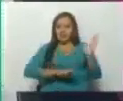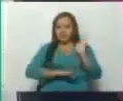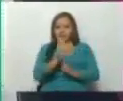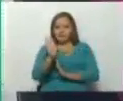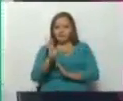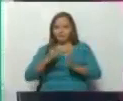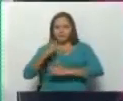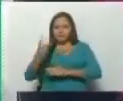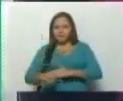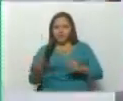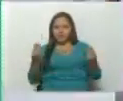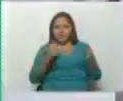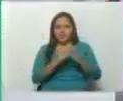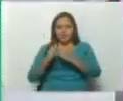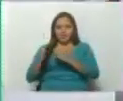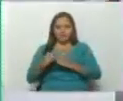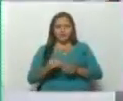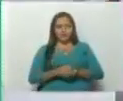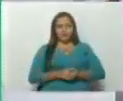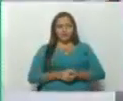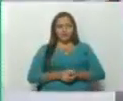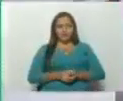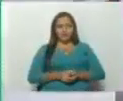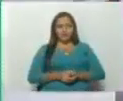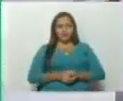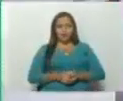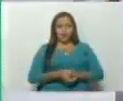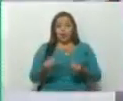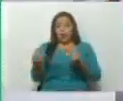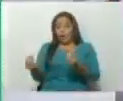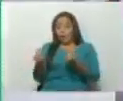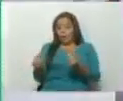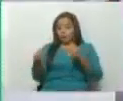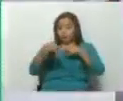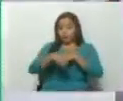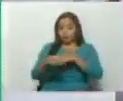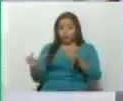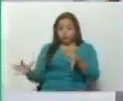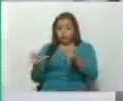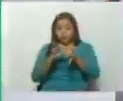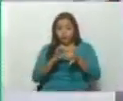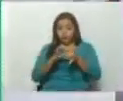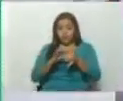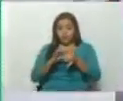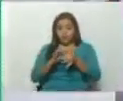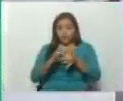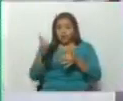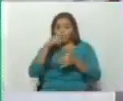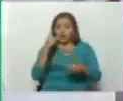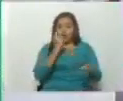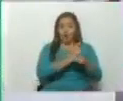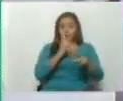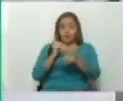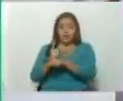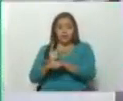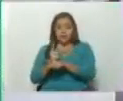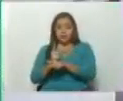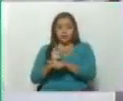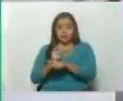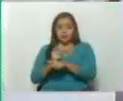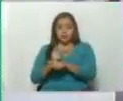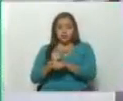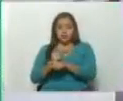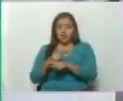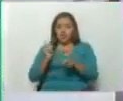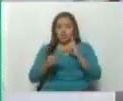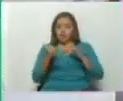vivienda. ¿Cómo engranaría eso para que no se compita o no se tome la competencia de alguno de los